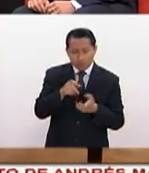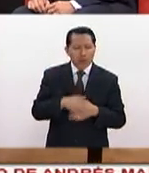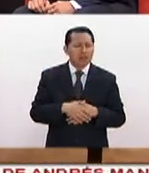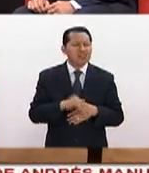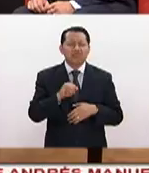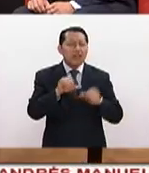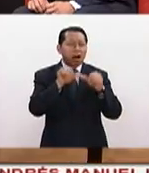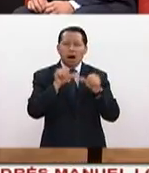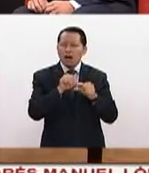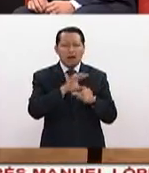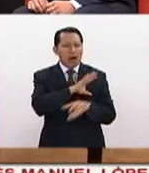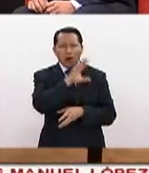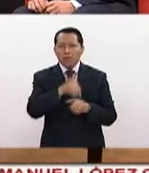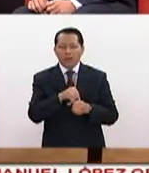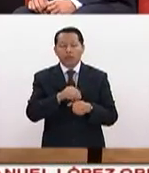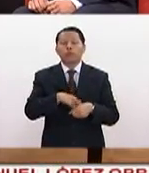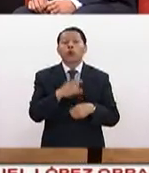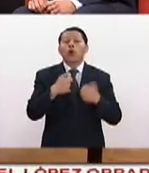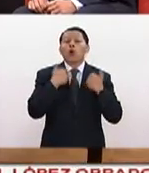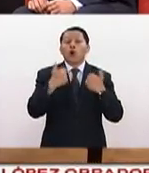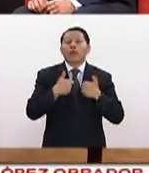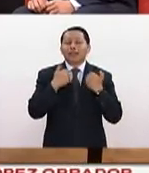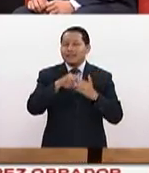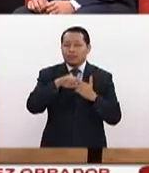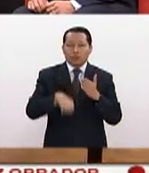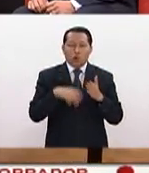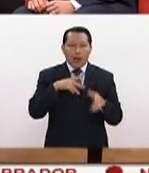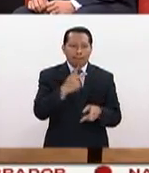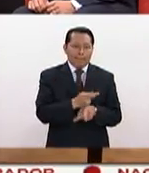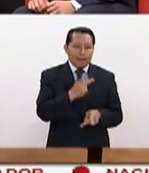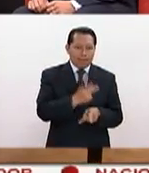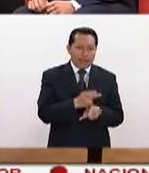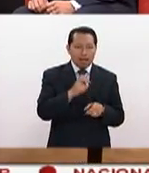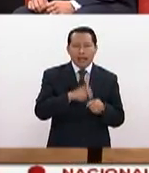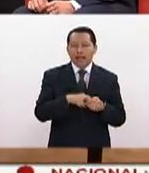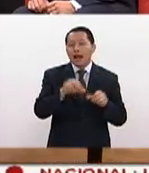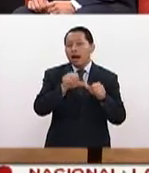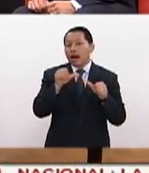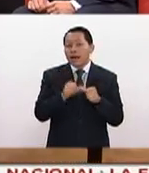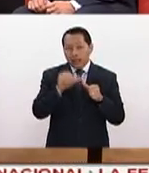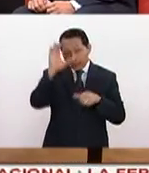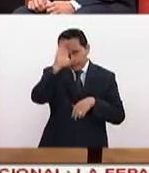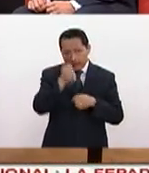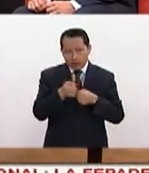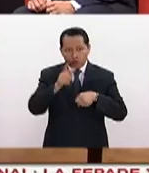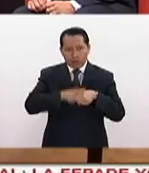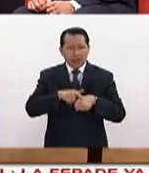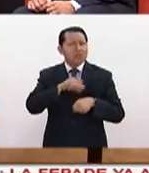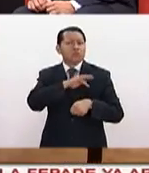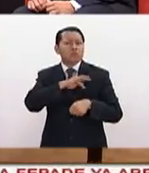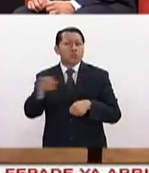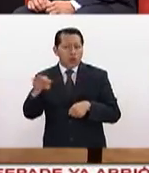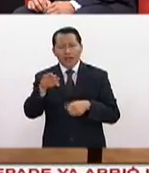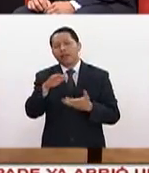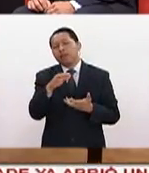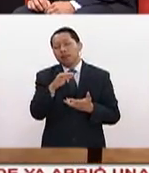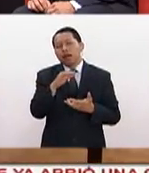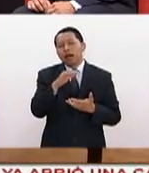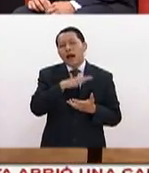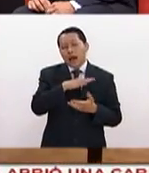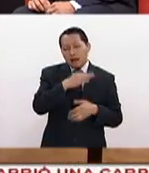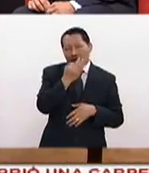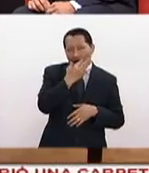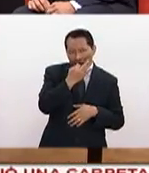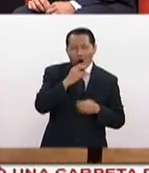Los chicos, inclusive, aunque hayan cursado el nivel medio superior en el área de ciencias sociales, pueden irse a médico-biológicas o a